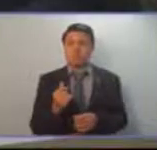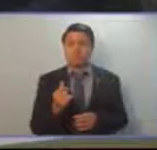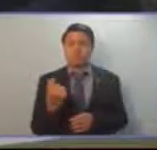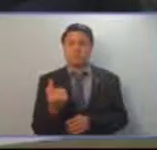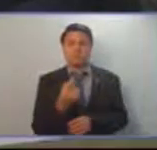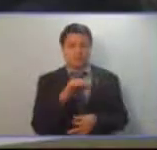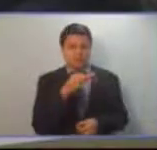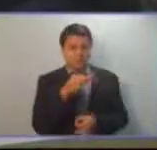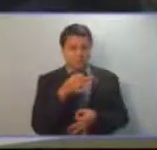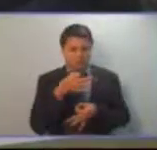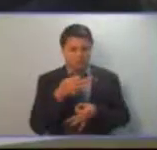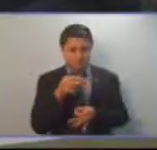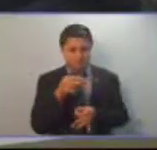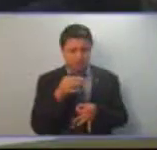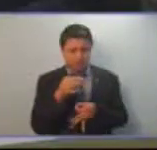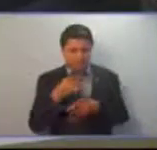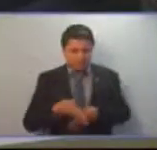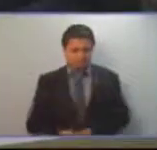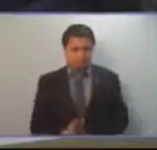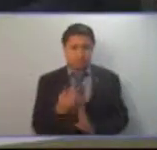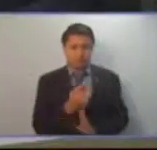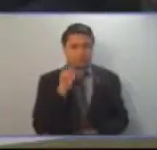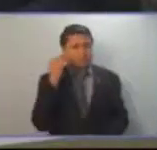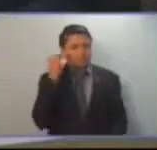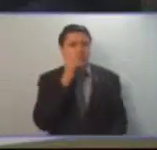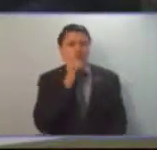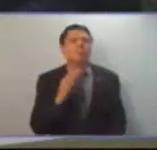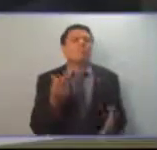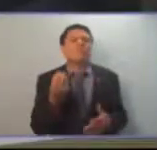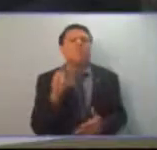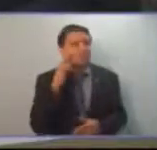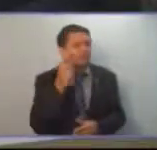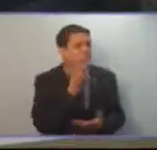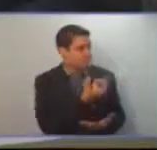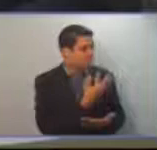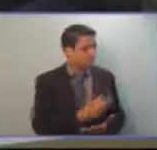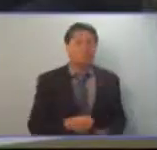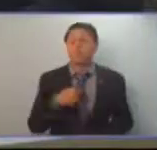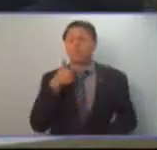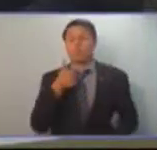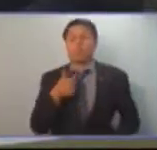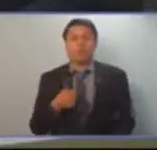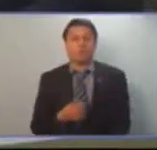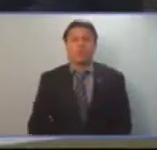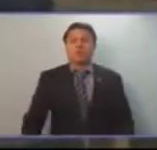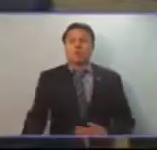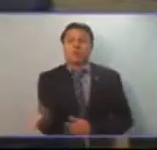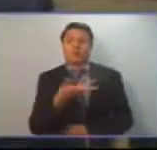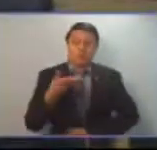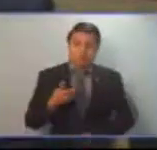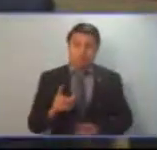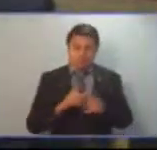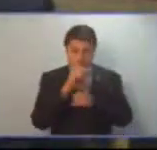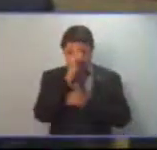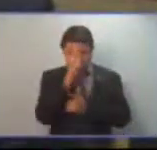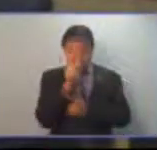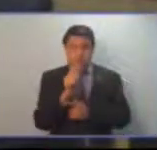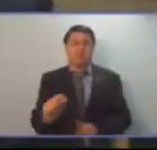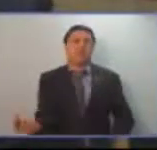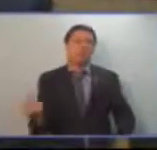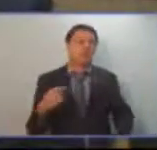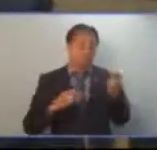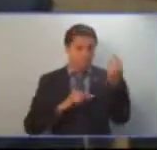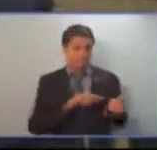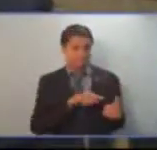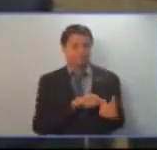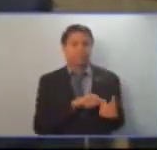asentamiento de partidas de nacimiento de las personas adultas mayores. ¿Qué quiere decir esto? Bueno, que reconocemos que Una persona,